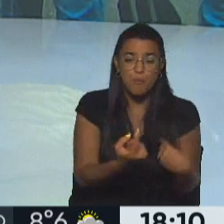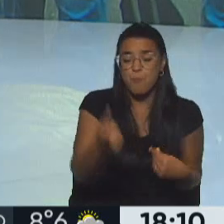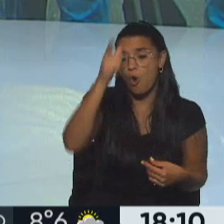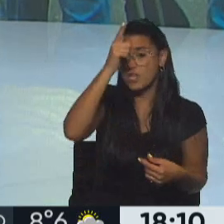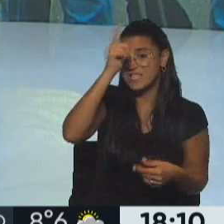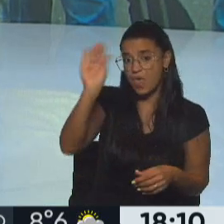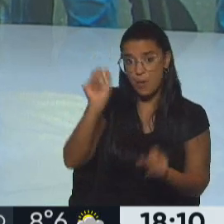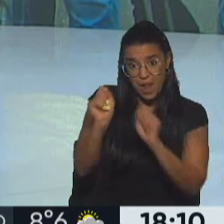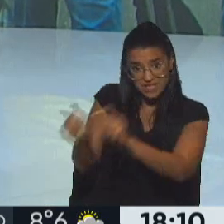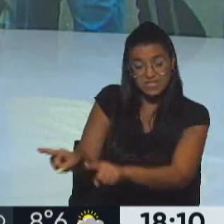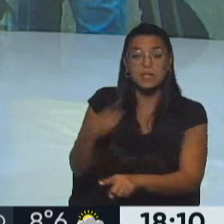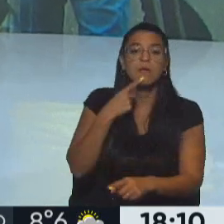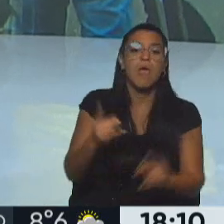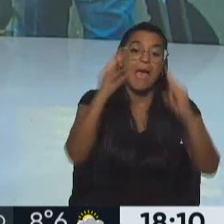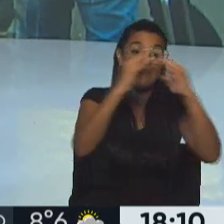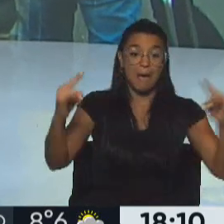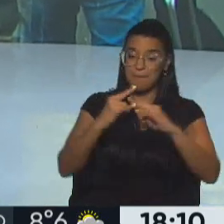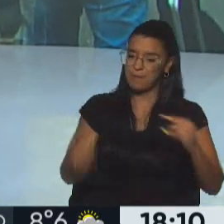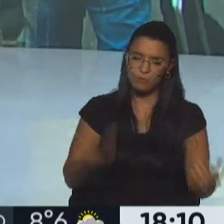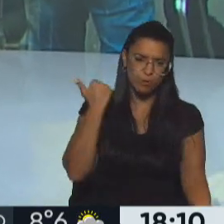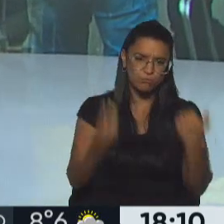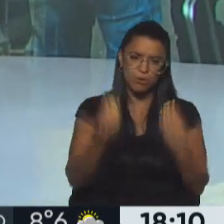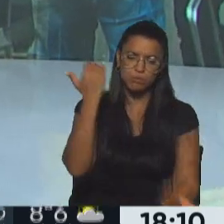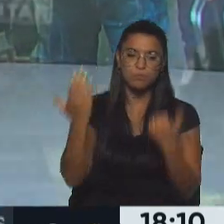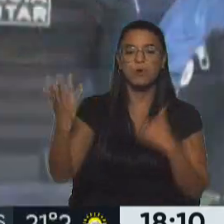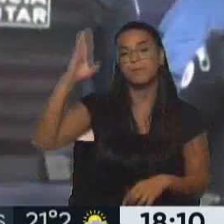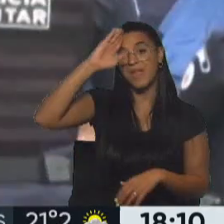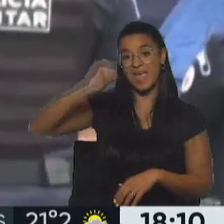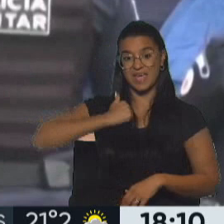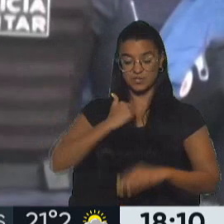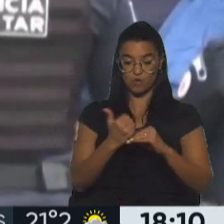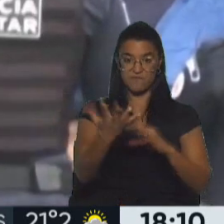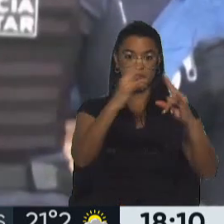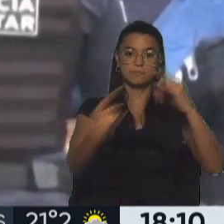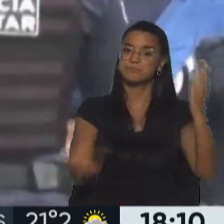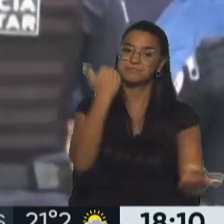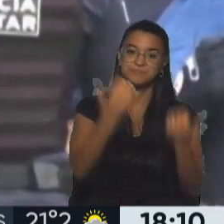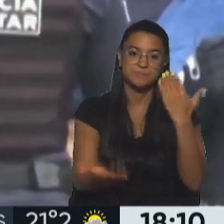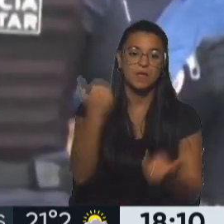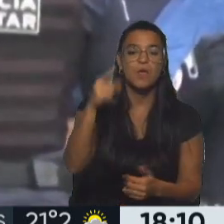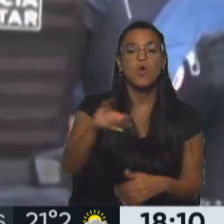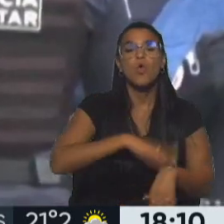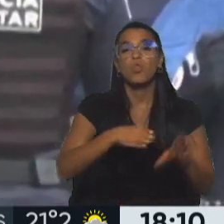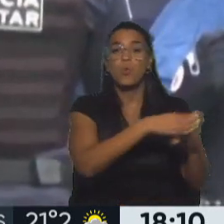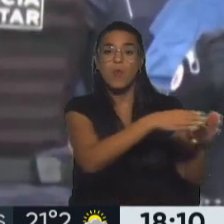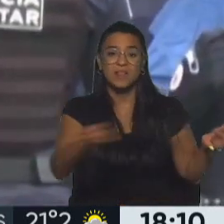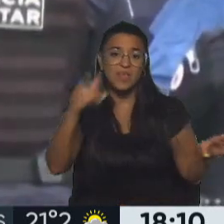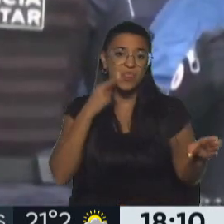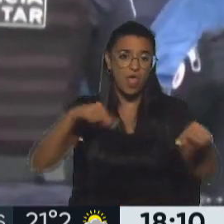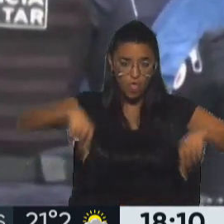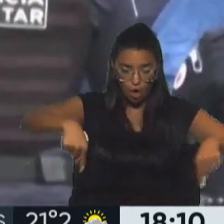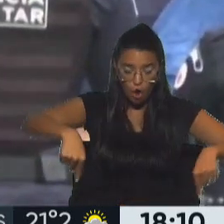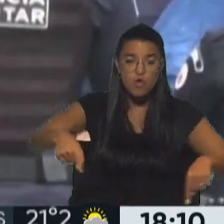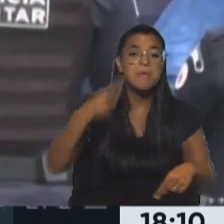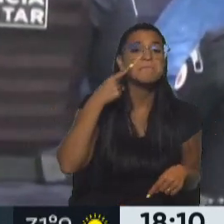de la policía de Brasilia este campamento en lo que es el cuartel general del ejército recordemos que durante la jornada de hoy alrededor